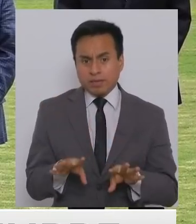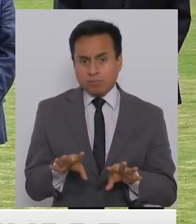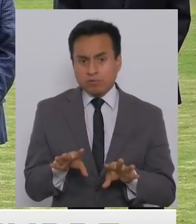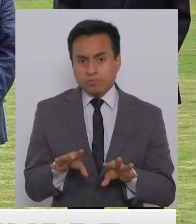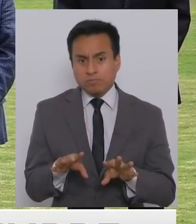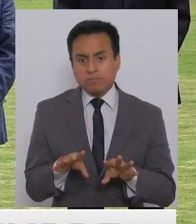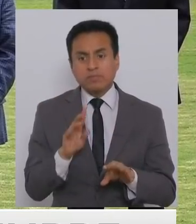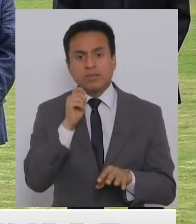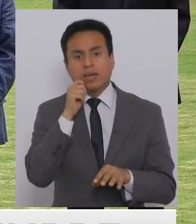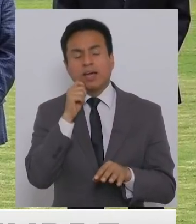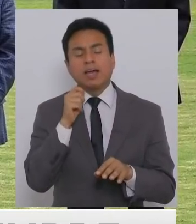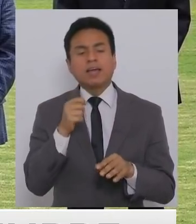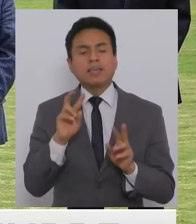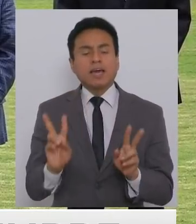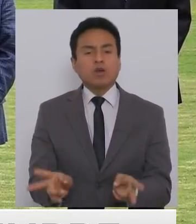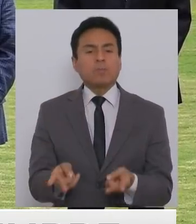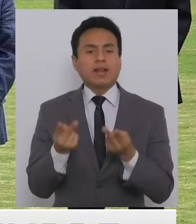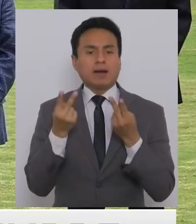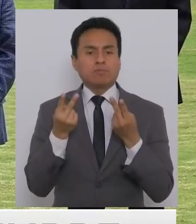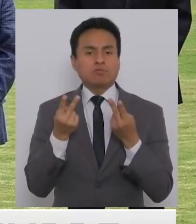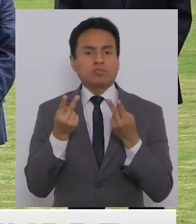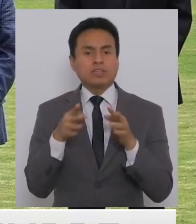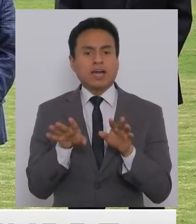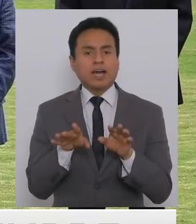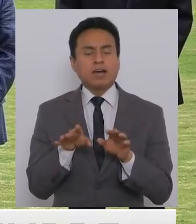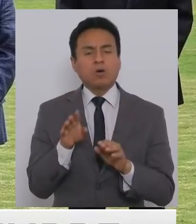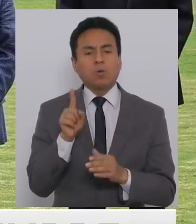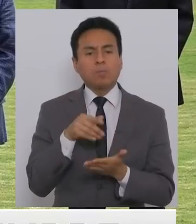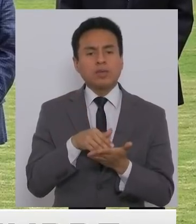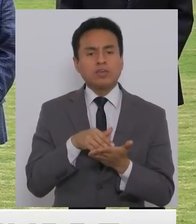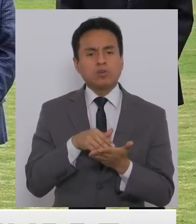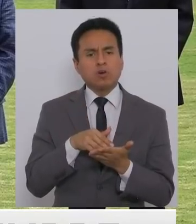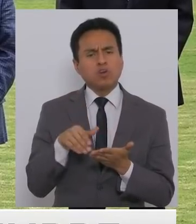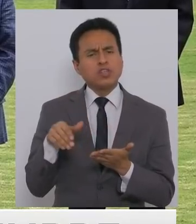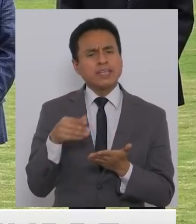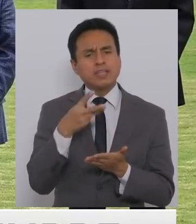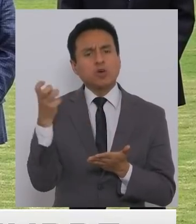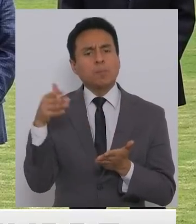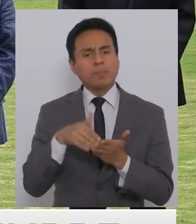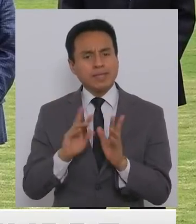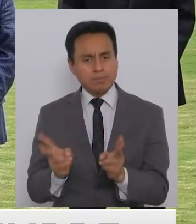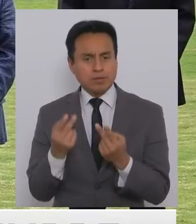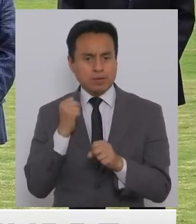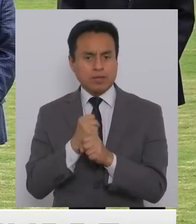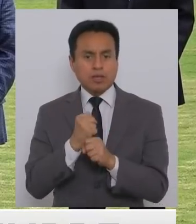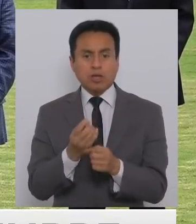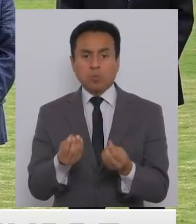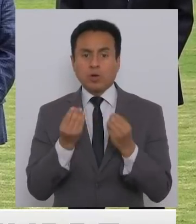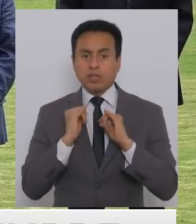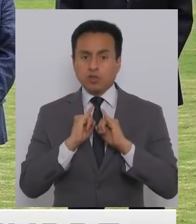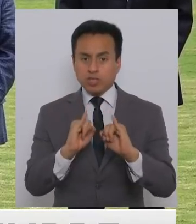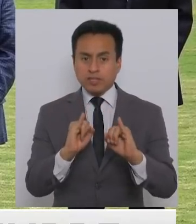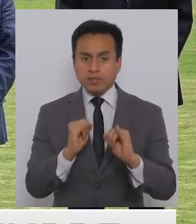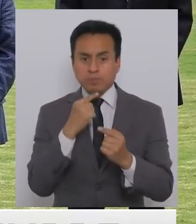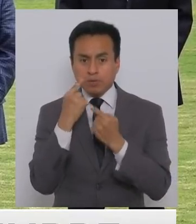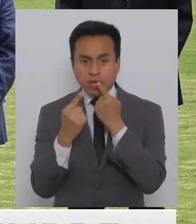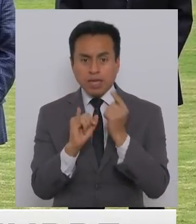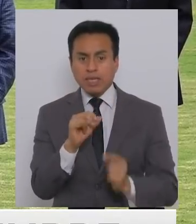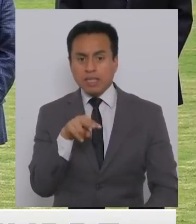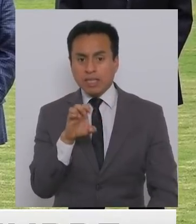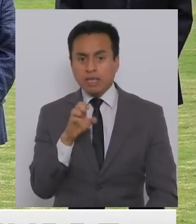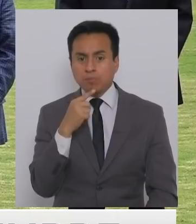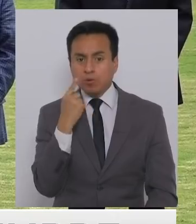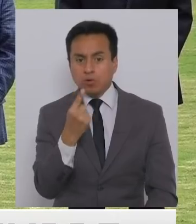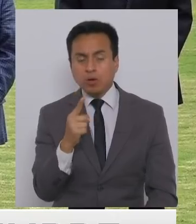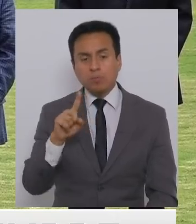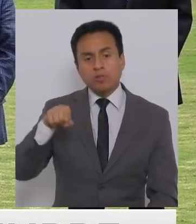Bueno, hemos recuperado ya más de 1.300.000. Y esperamos buenas noticias en la encuesta INE que conoceremos